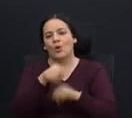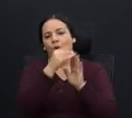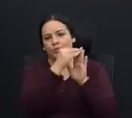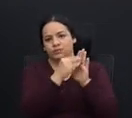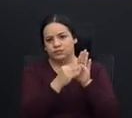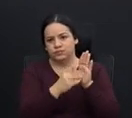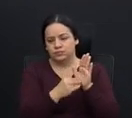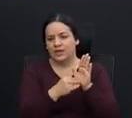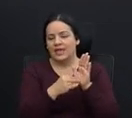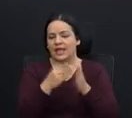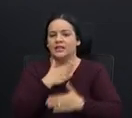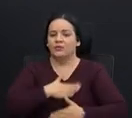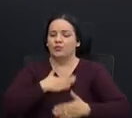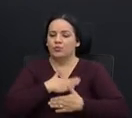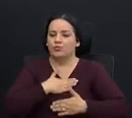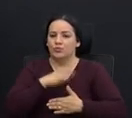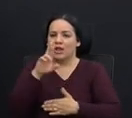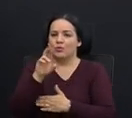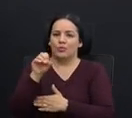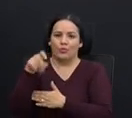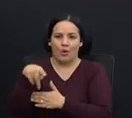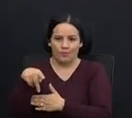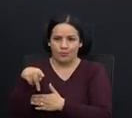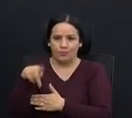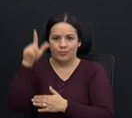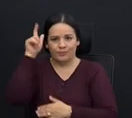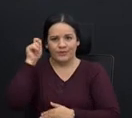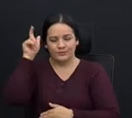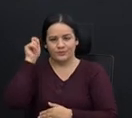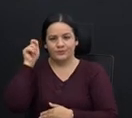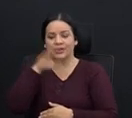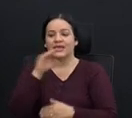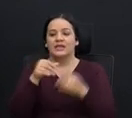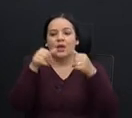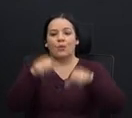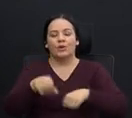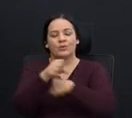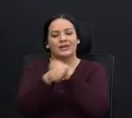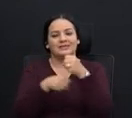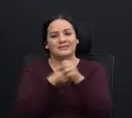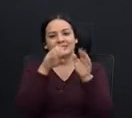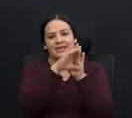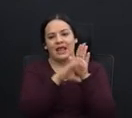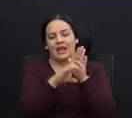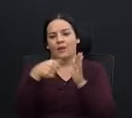del monto del ROP. De acuerdo con la Sala, en el voto